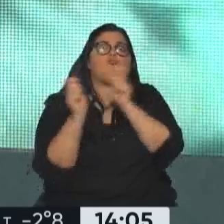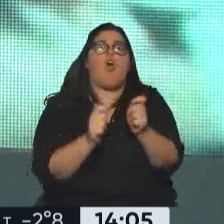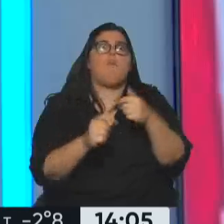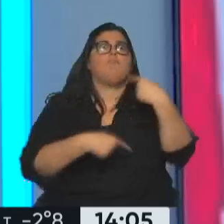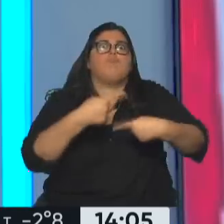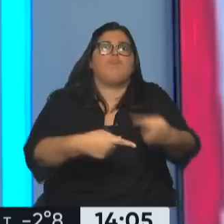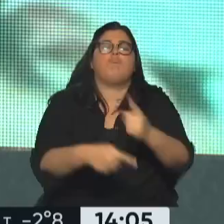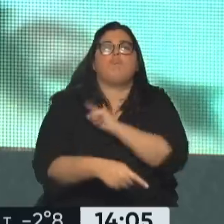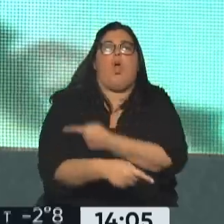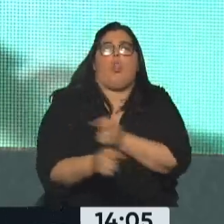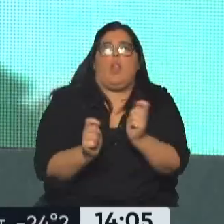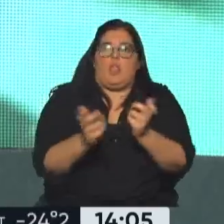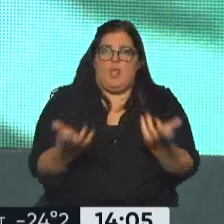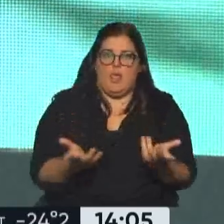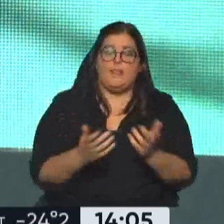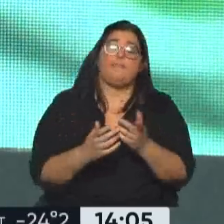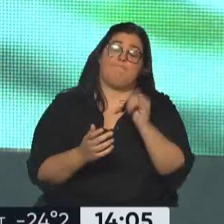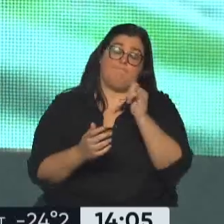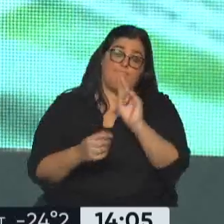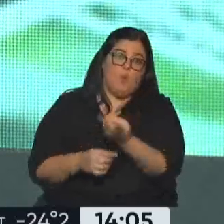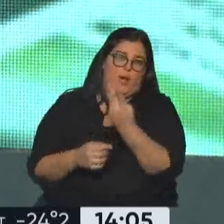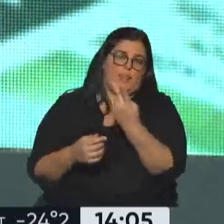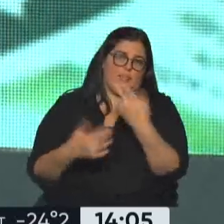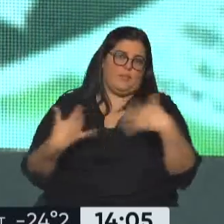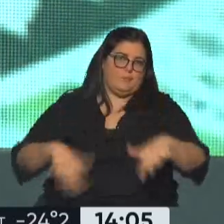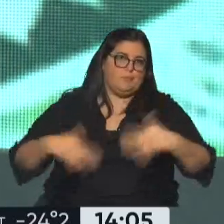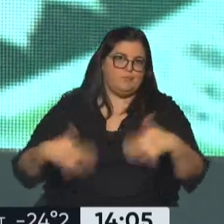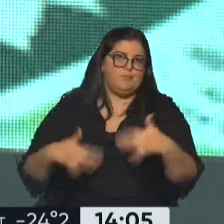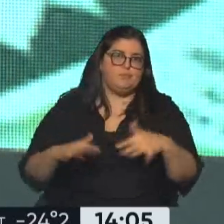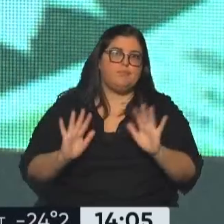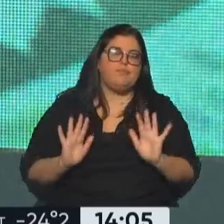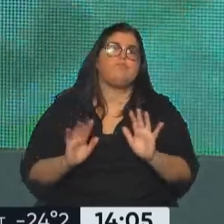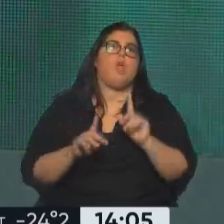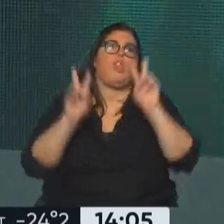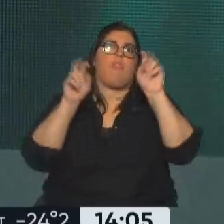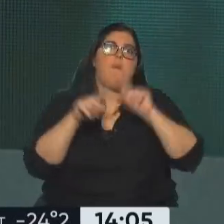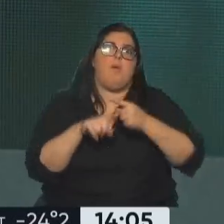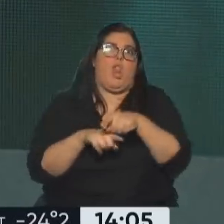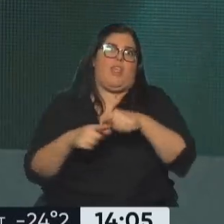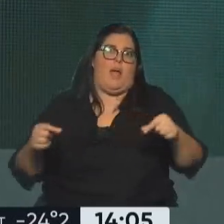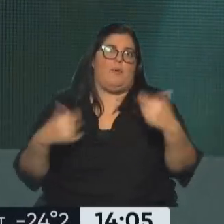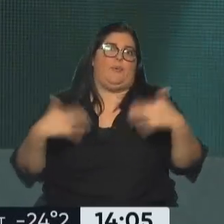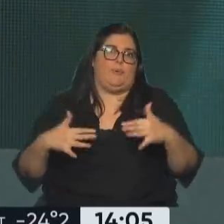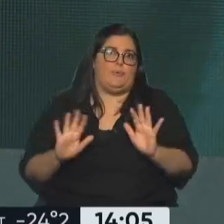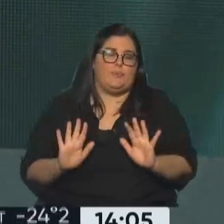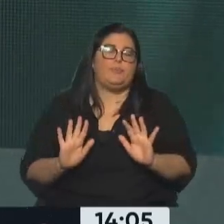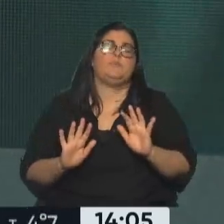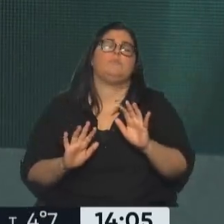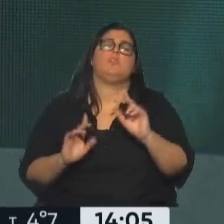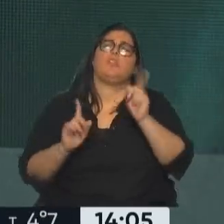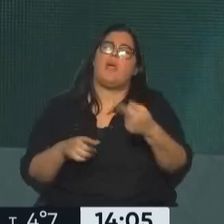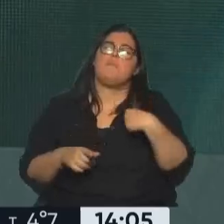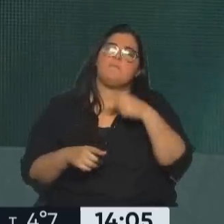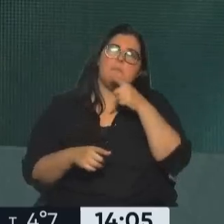bueno, no menor. Es una pérdida importante, Claro. como decía Ever, para la política japonesa. También me parece